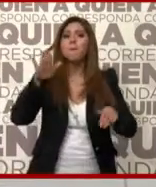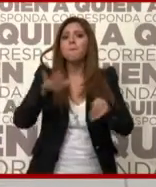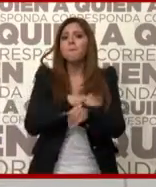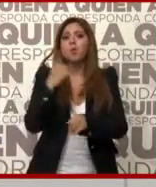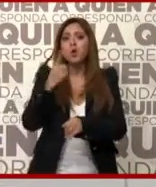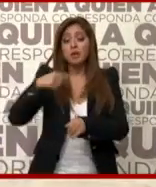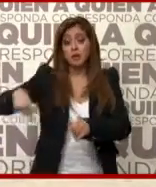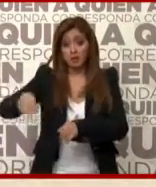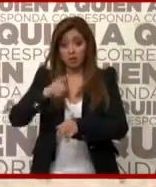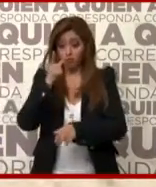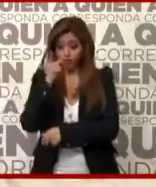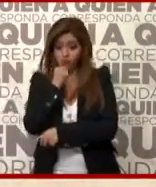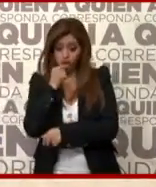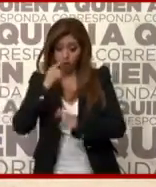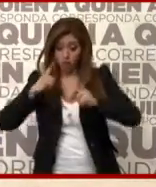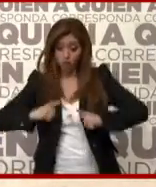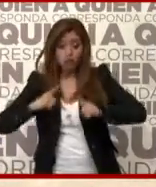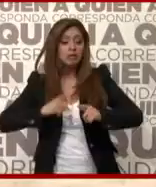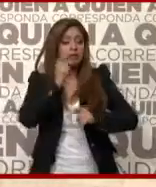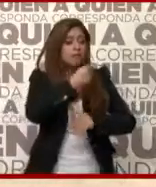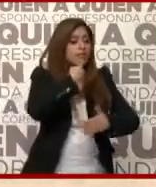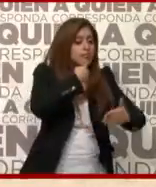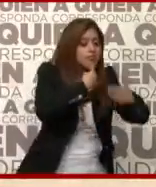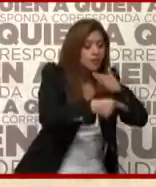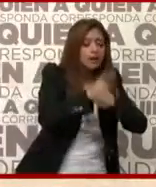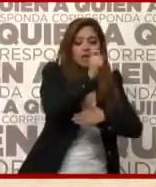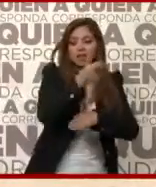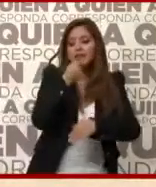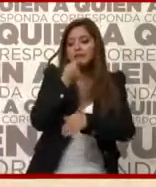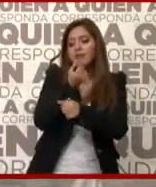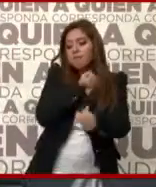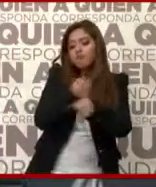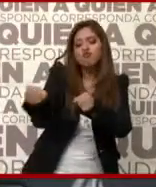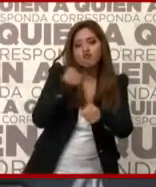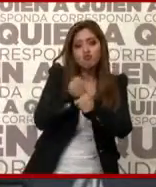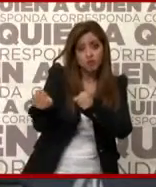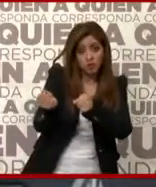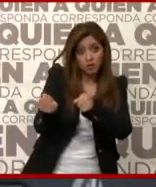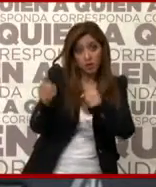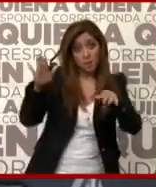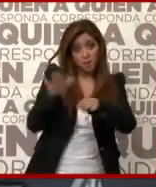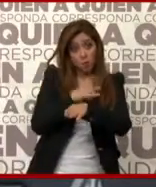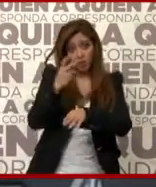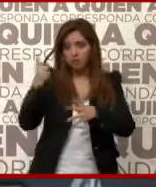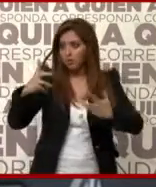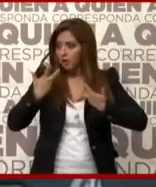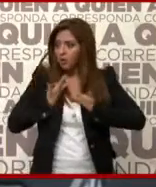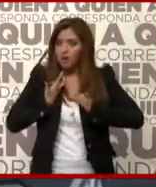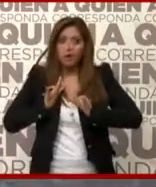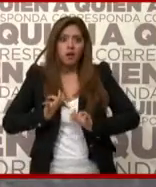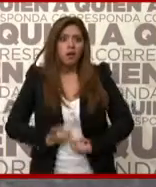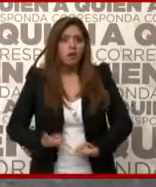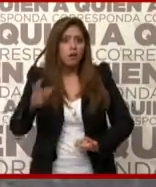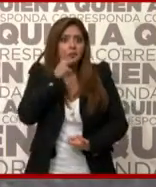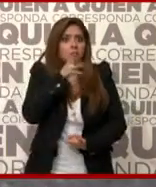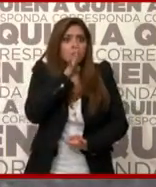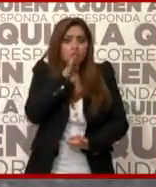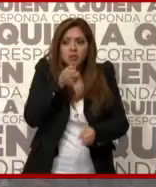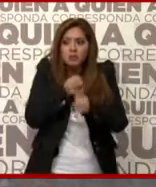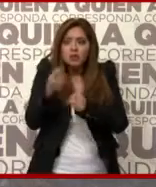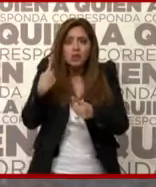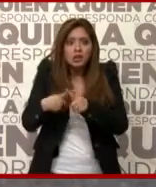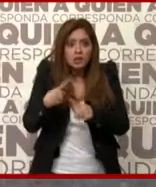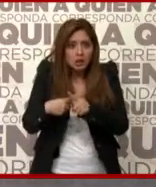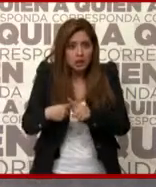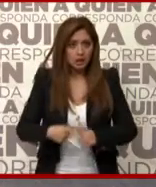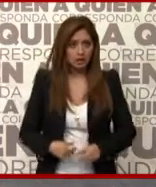los uniformados interpusieron una demanda por presunto maltrato a la menor, situación que desconcertó gravemente a los padres de familia.